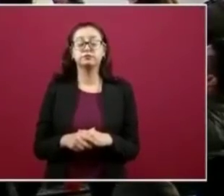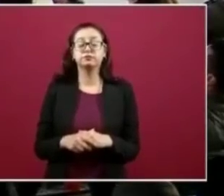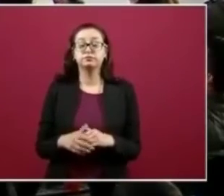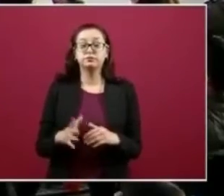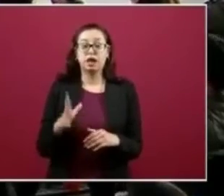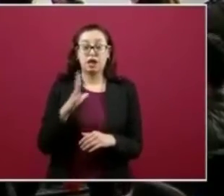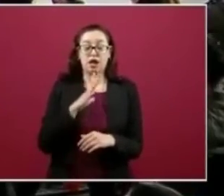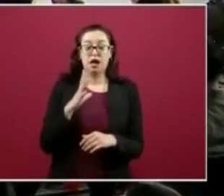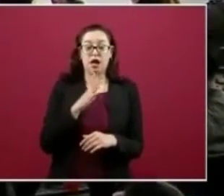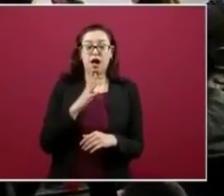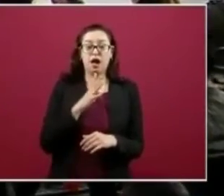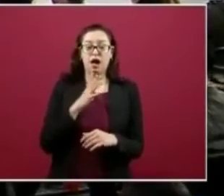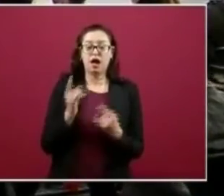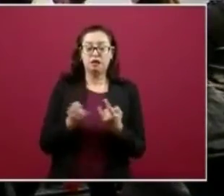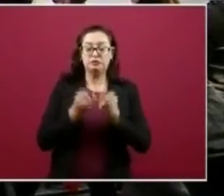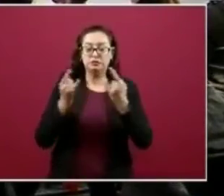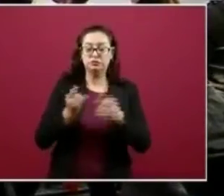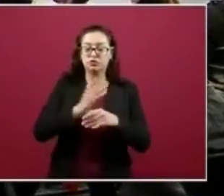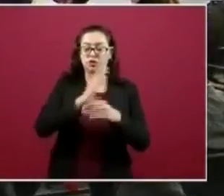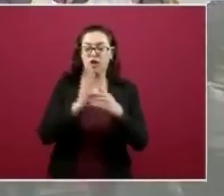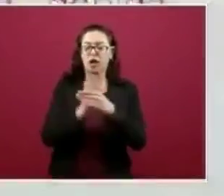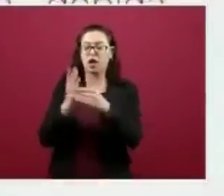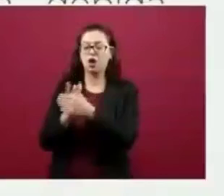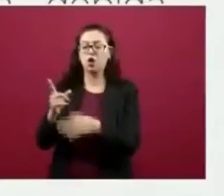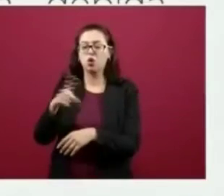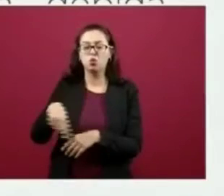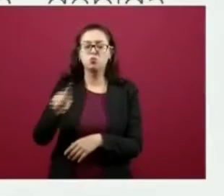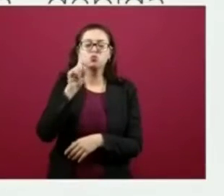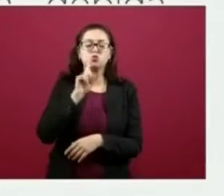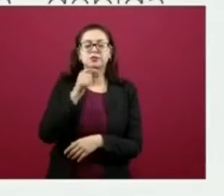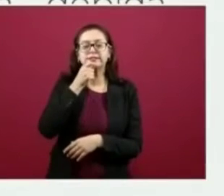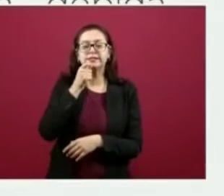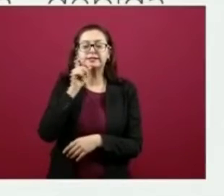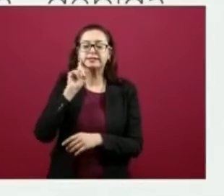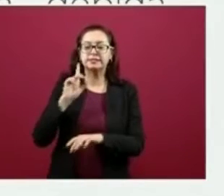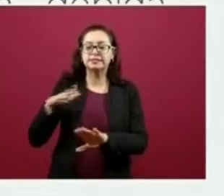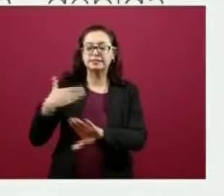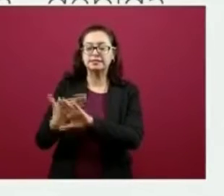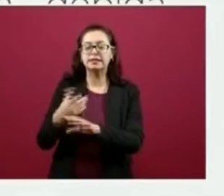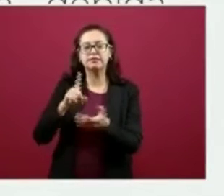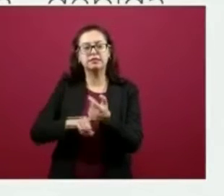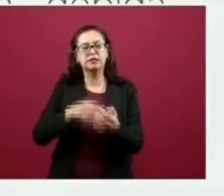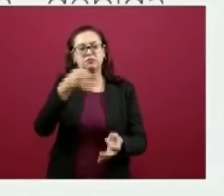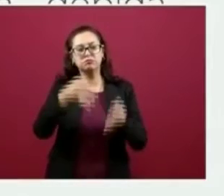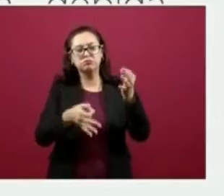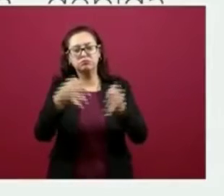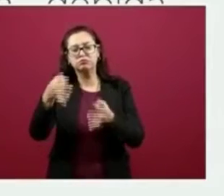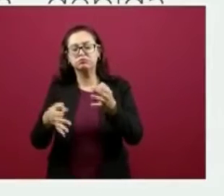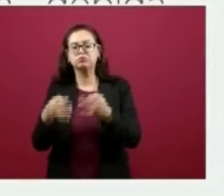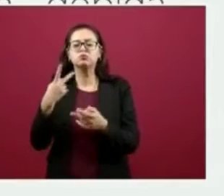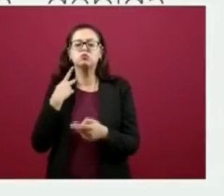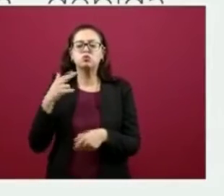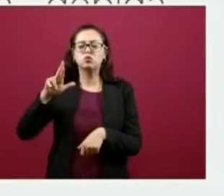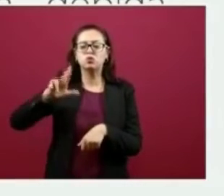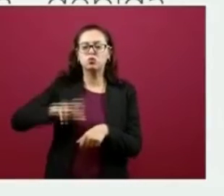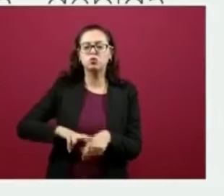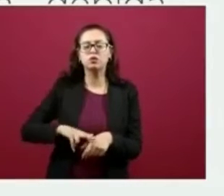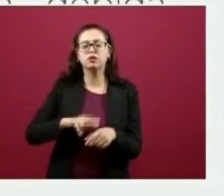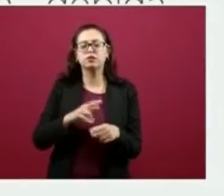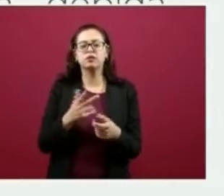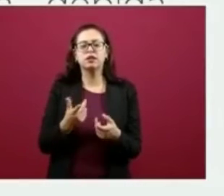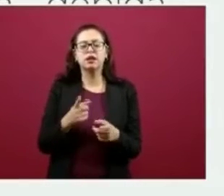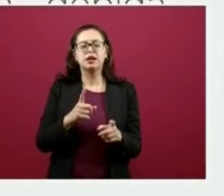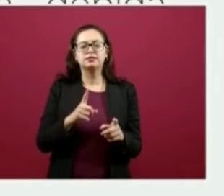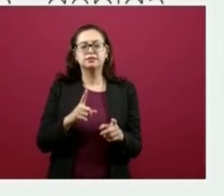violencia y delitos contra mujeres y niñas por parte de las fiscalías, procuradurías y secretarías de seguridad